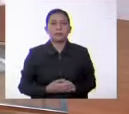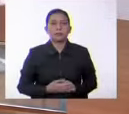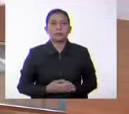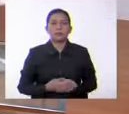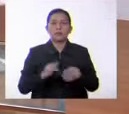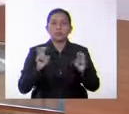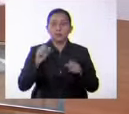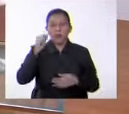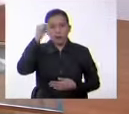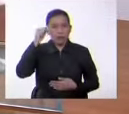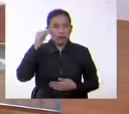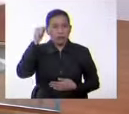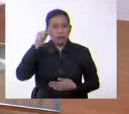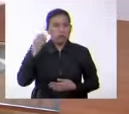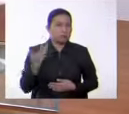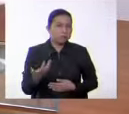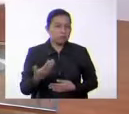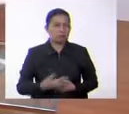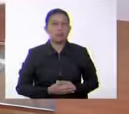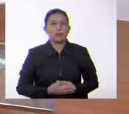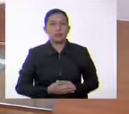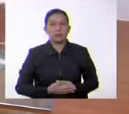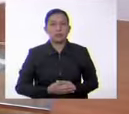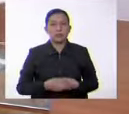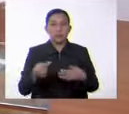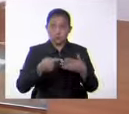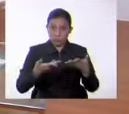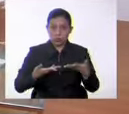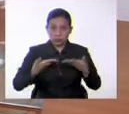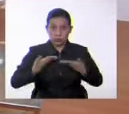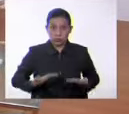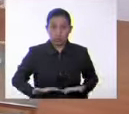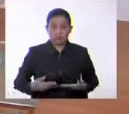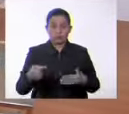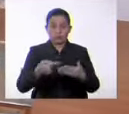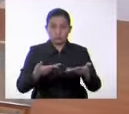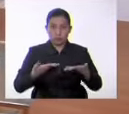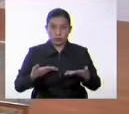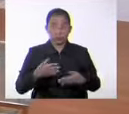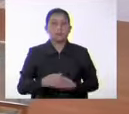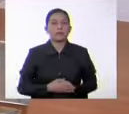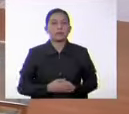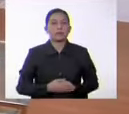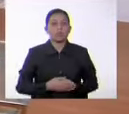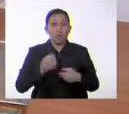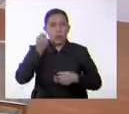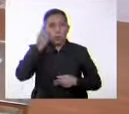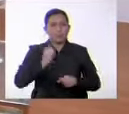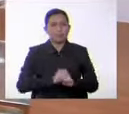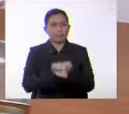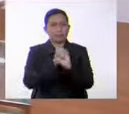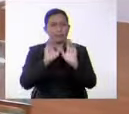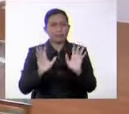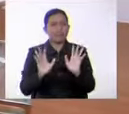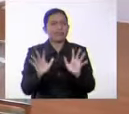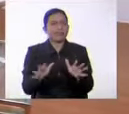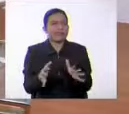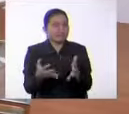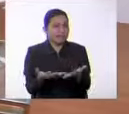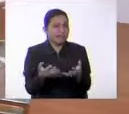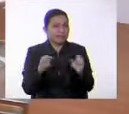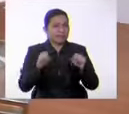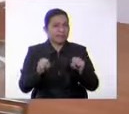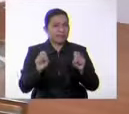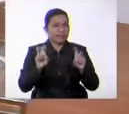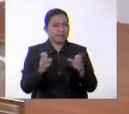hacer un análisis, Candy, acerca de esto, derechos humanos y derechos fundamentales. Para una mayor comprensión, ¿qué podemos rescatar también de lo que ha